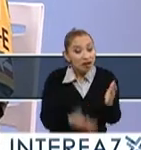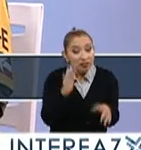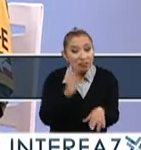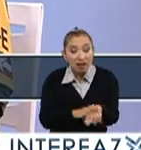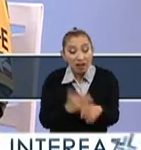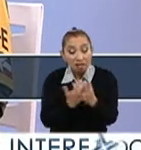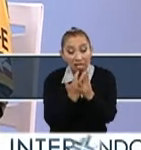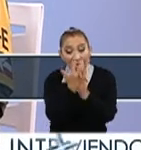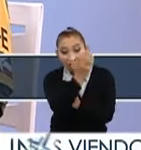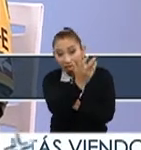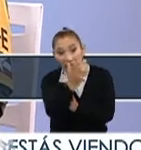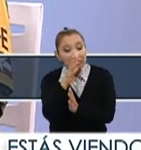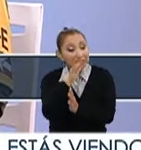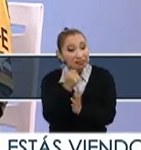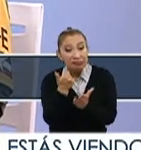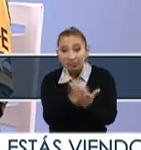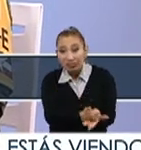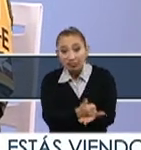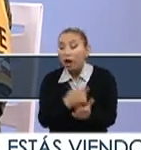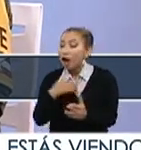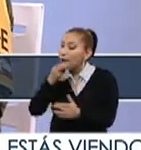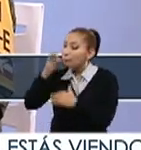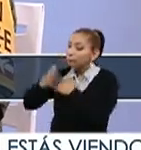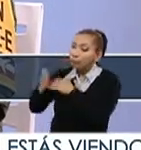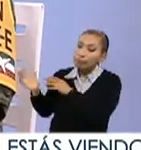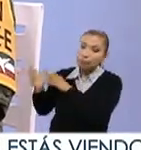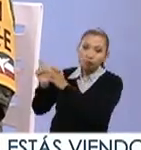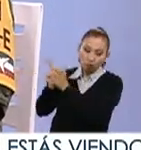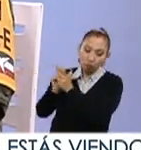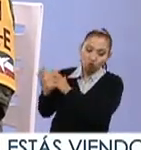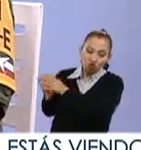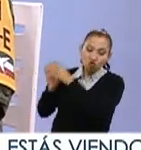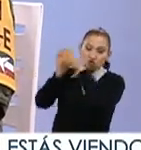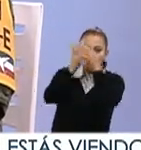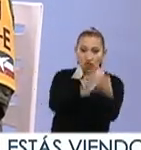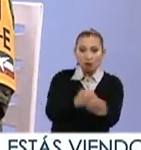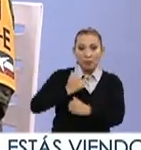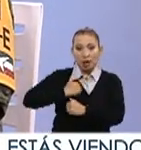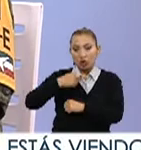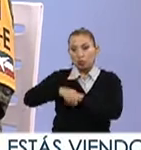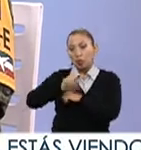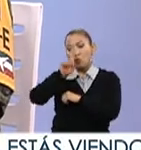les rebase sus capacidades de auxilio a la población, salen personal del Campo